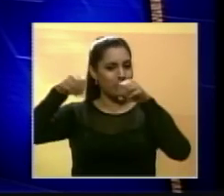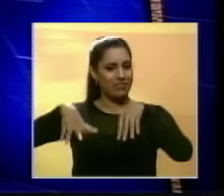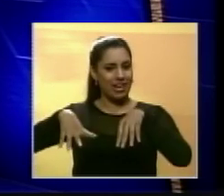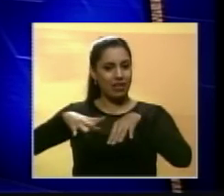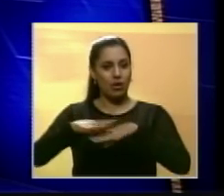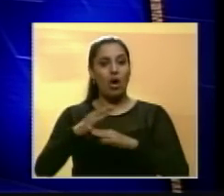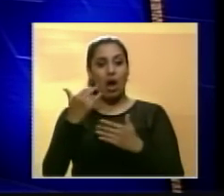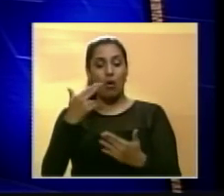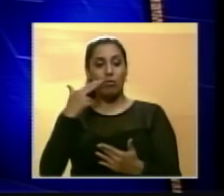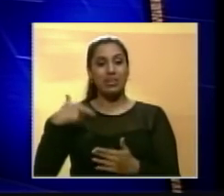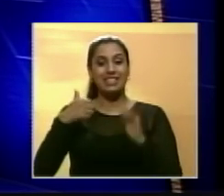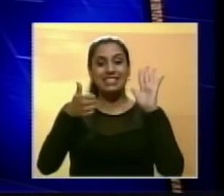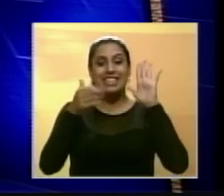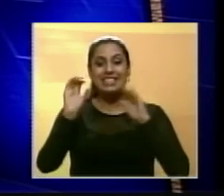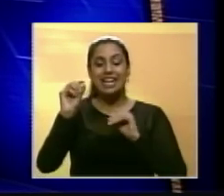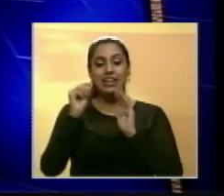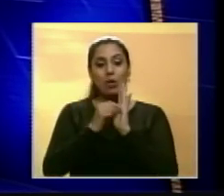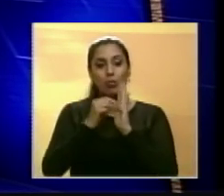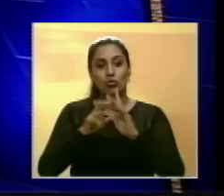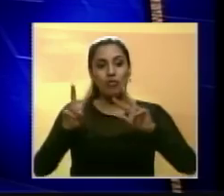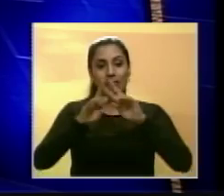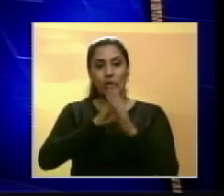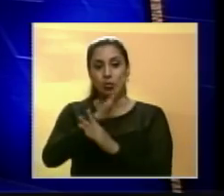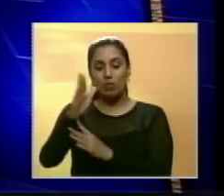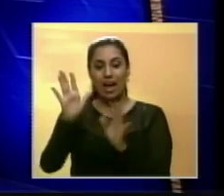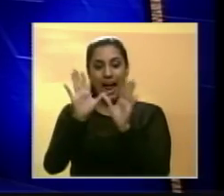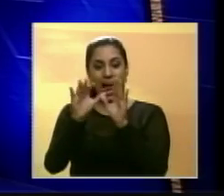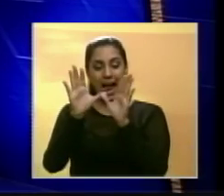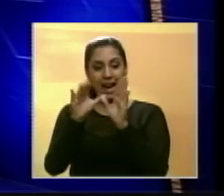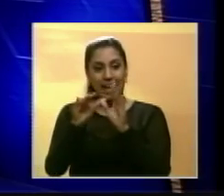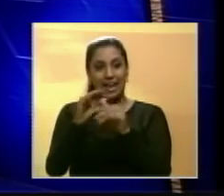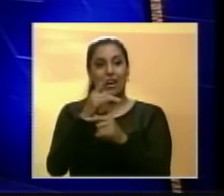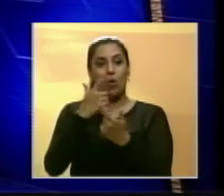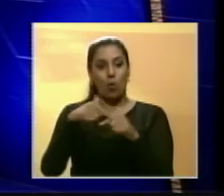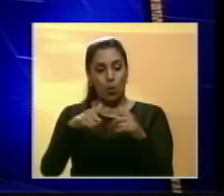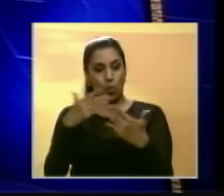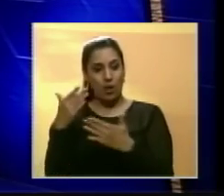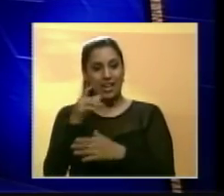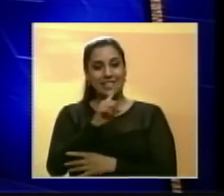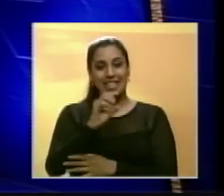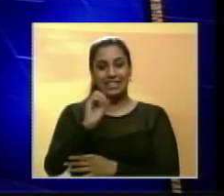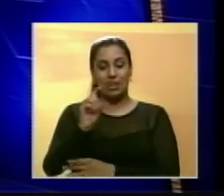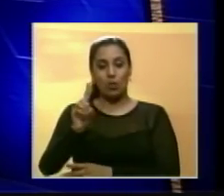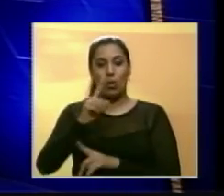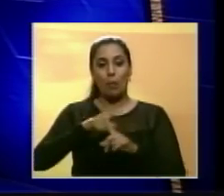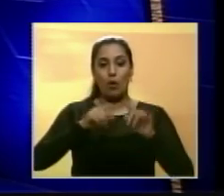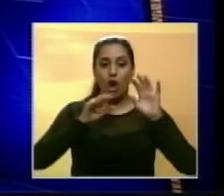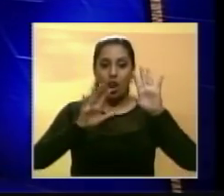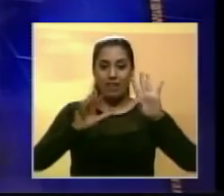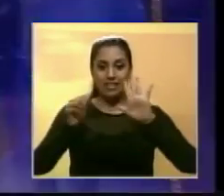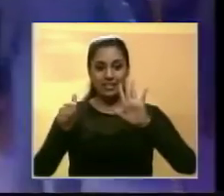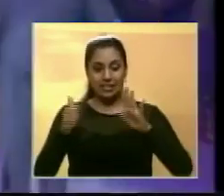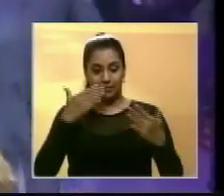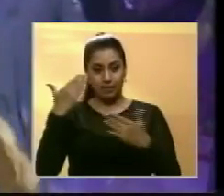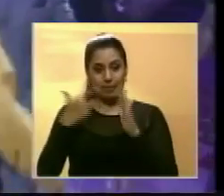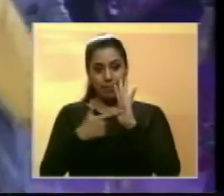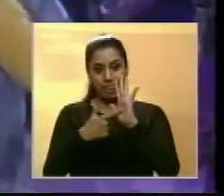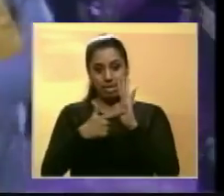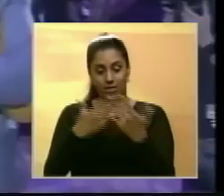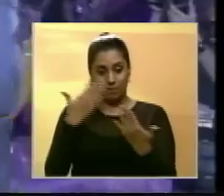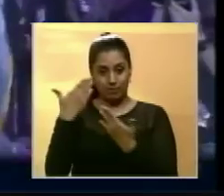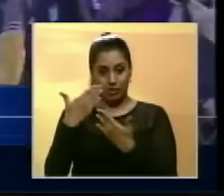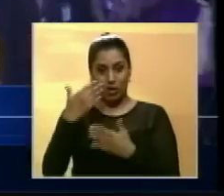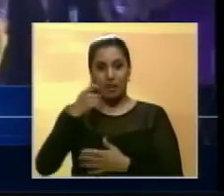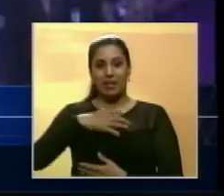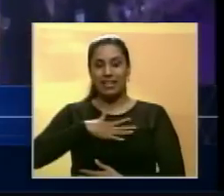lo grande al anotar 60 puntos en la victoria de los Lakers de Los Ángeles ante los Jazz de Utah de 101-96. El estar presente de Los